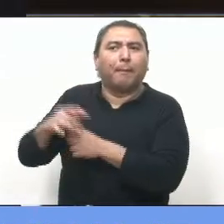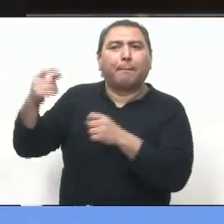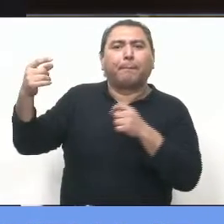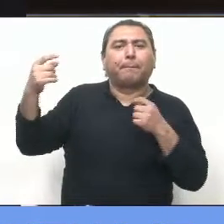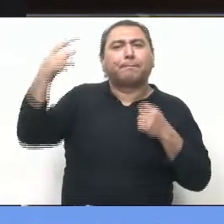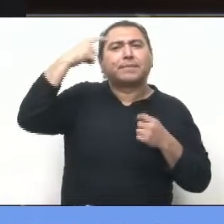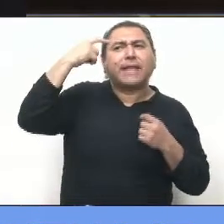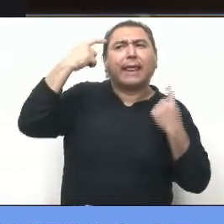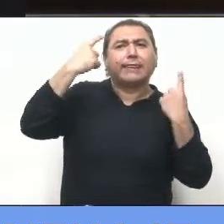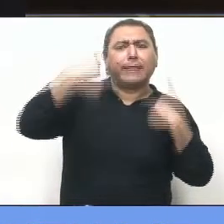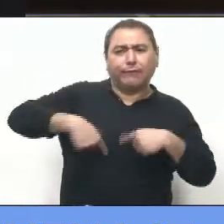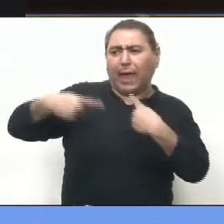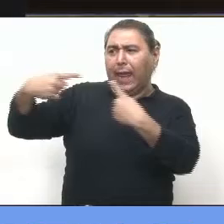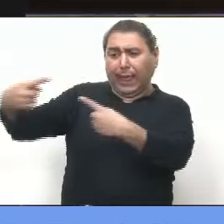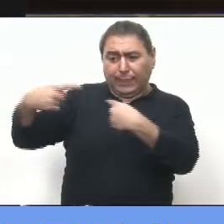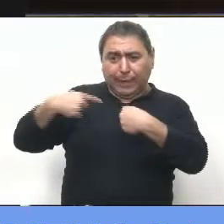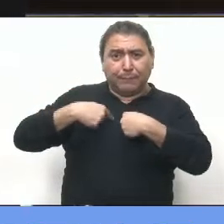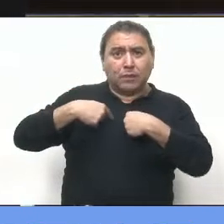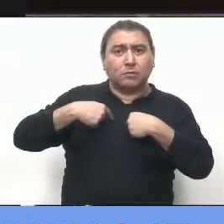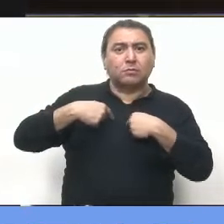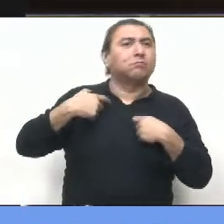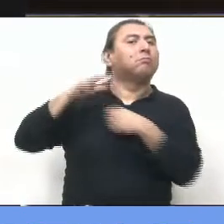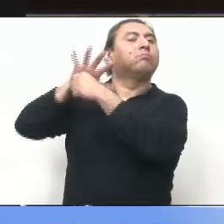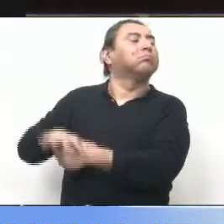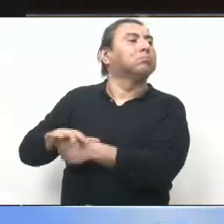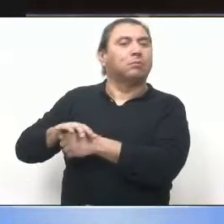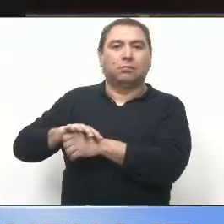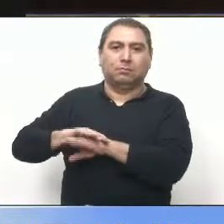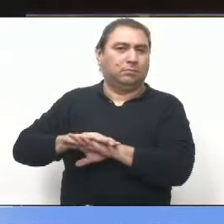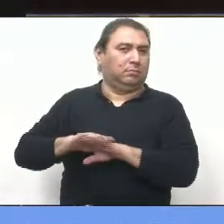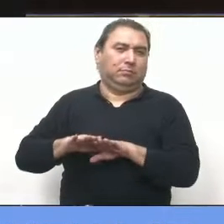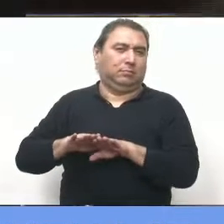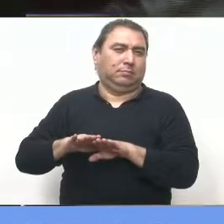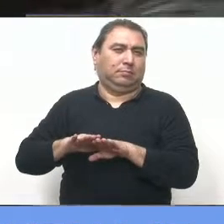tal manera a los que piensan distintos. Miren, Eva Perón